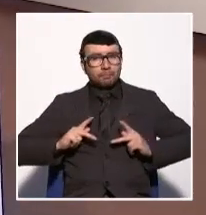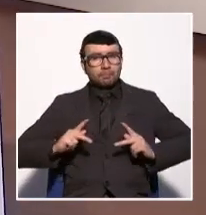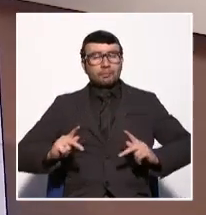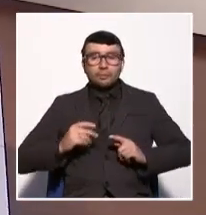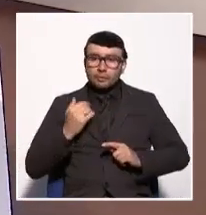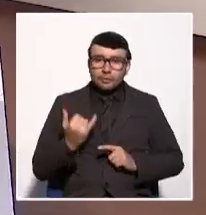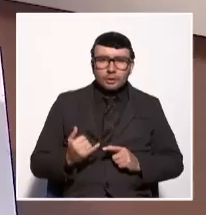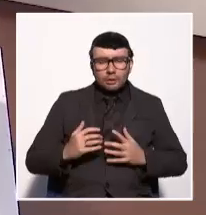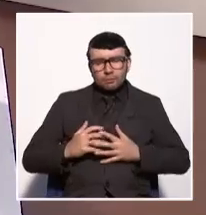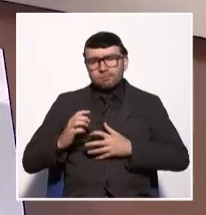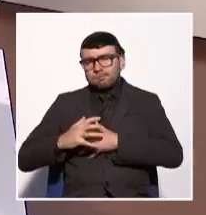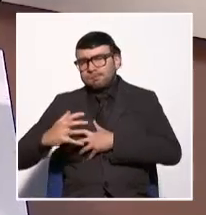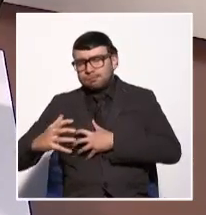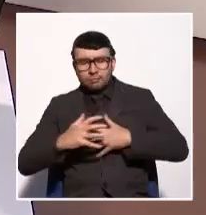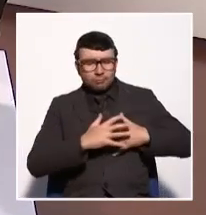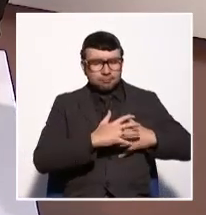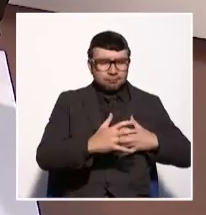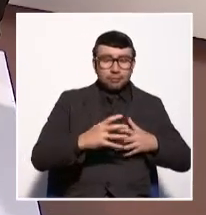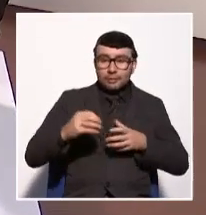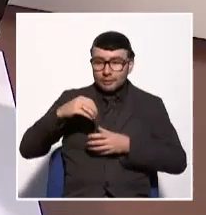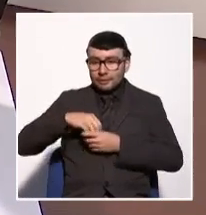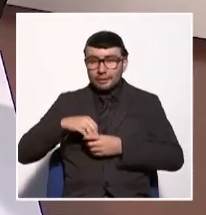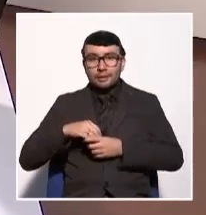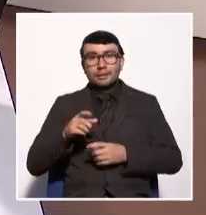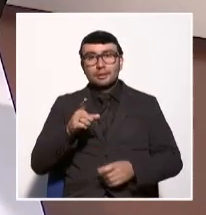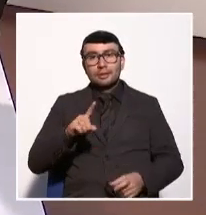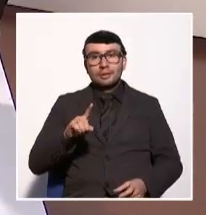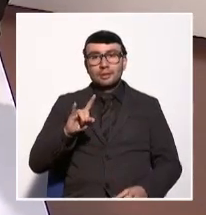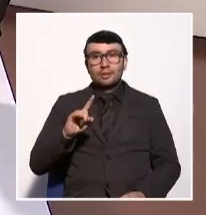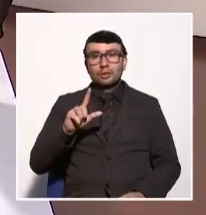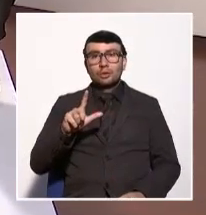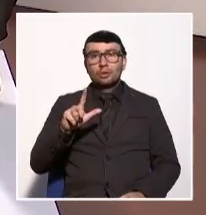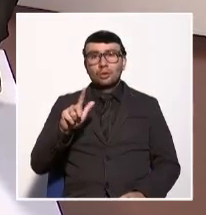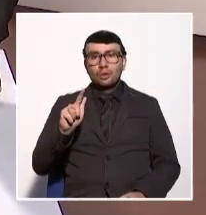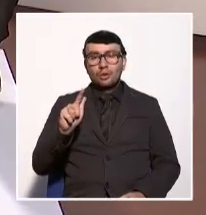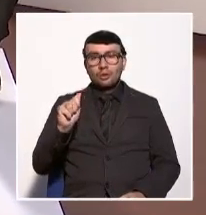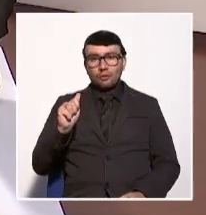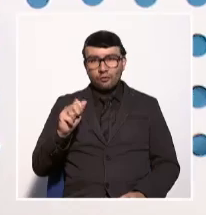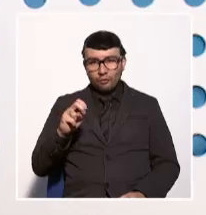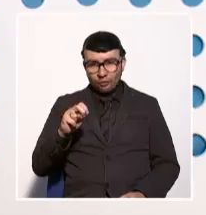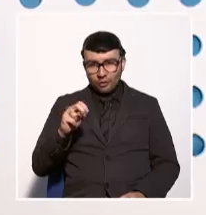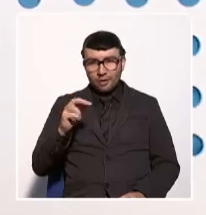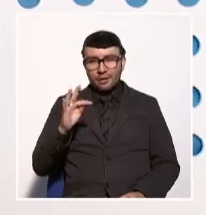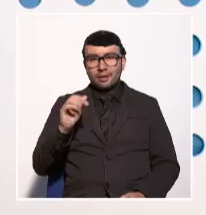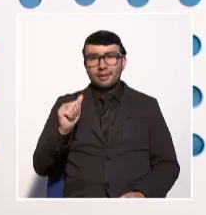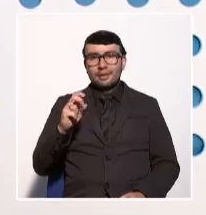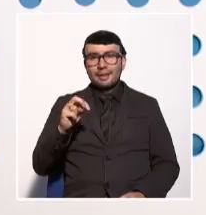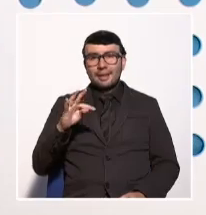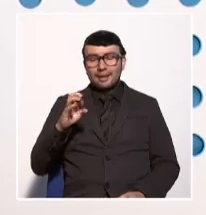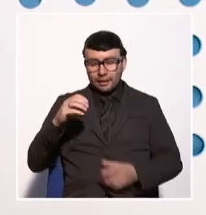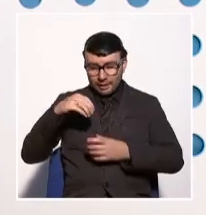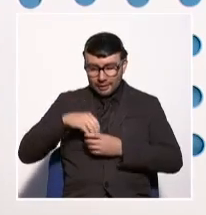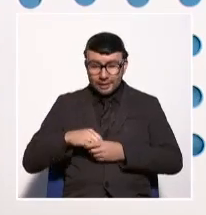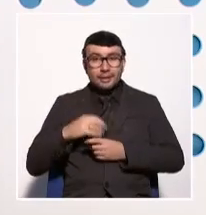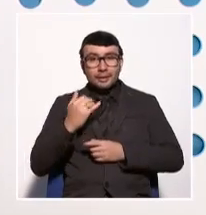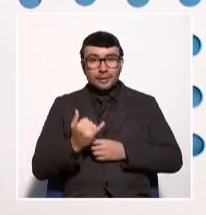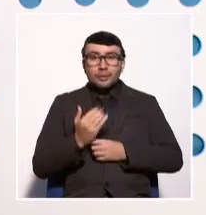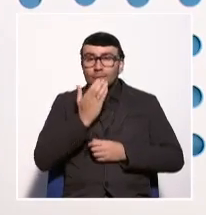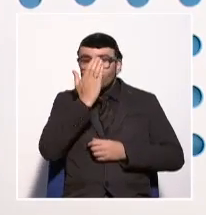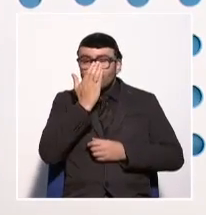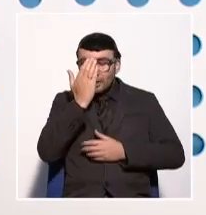una sustancia que llama el surfactante entonces el arbolito que es donde se hace el intercambio gaseoso